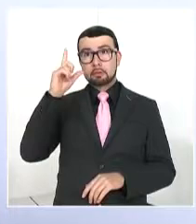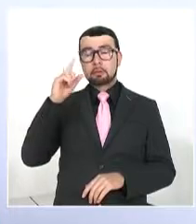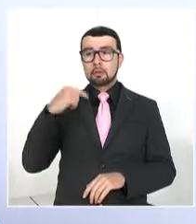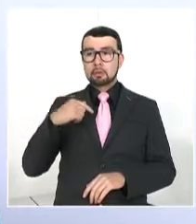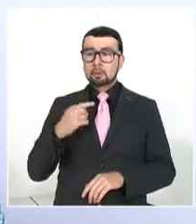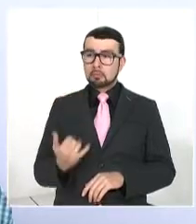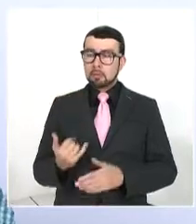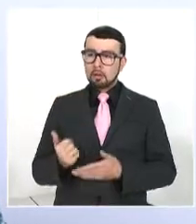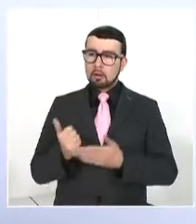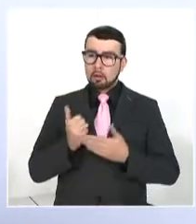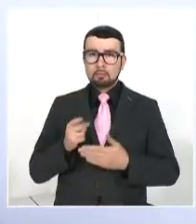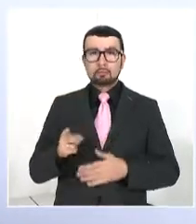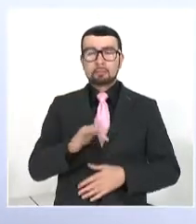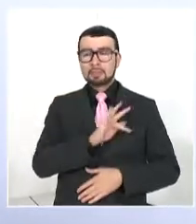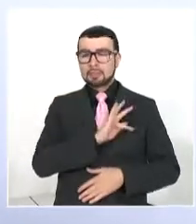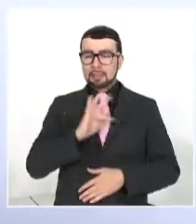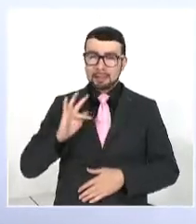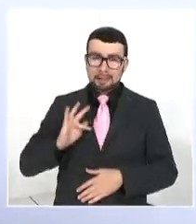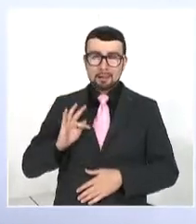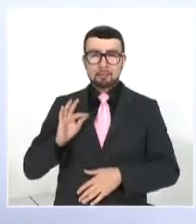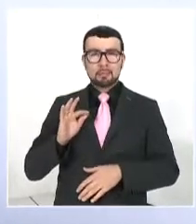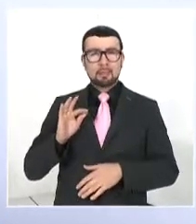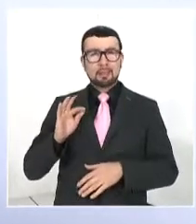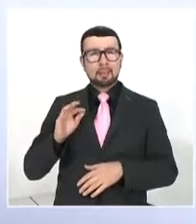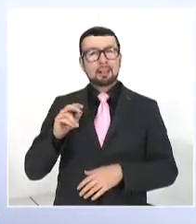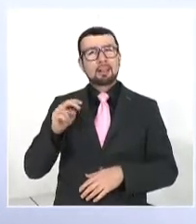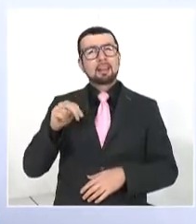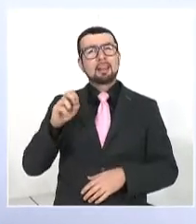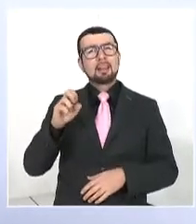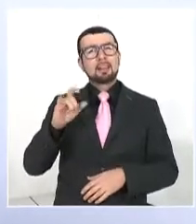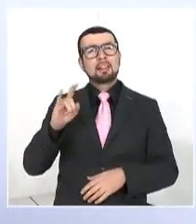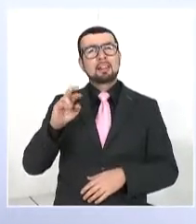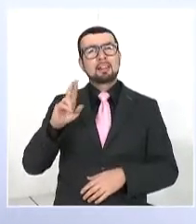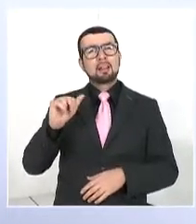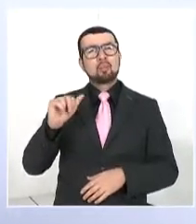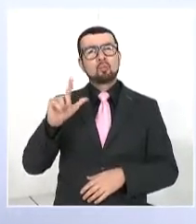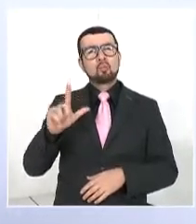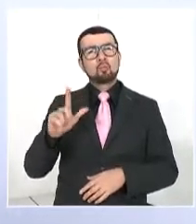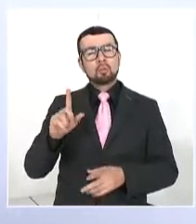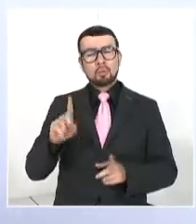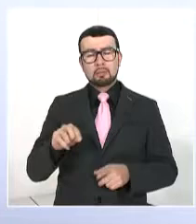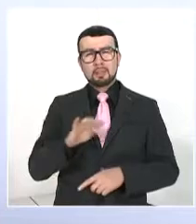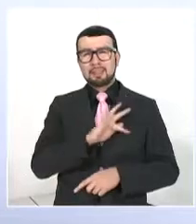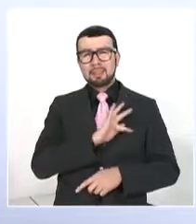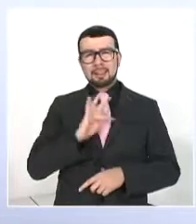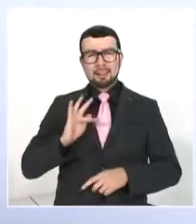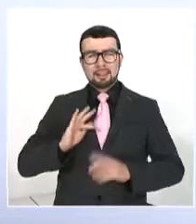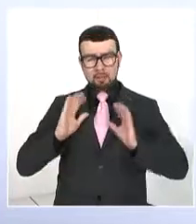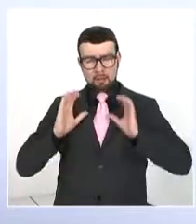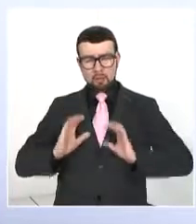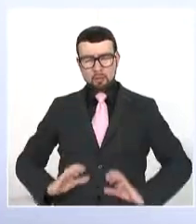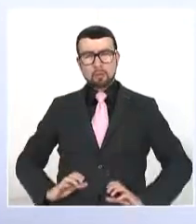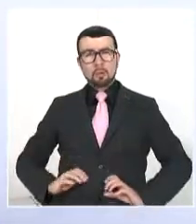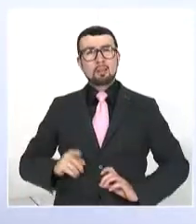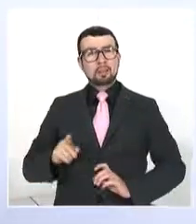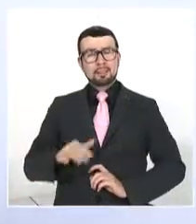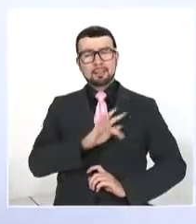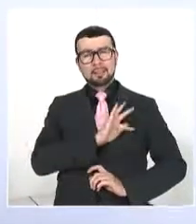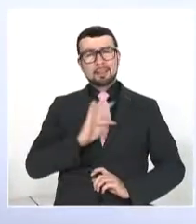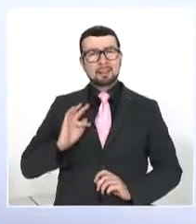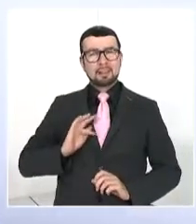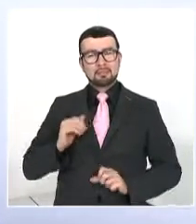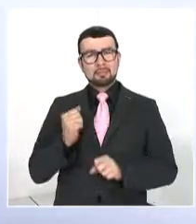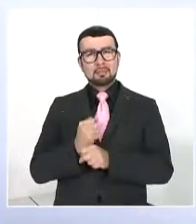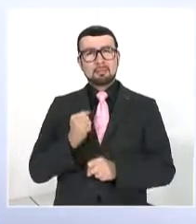física, eso neural, eso terapia de física ocupacional, o